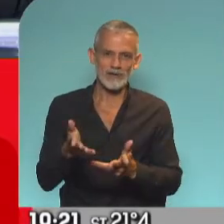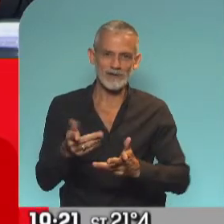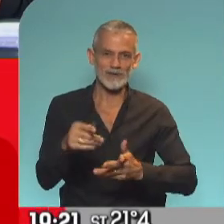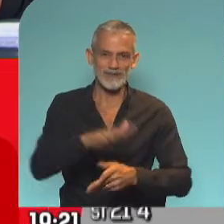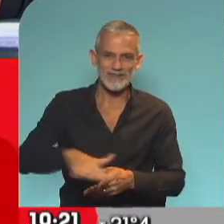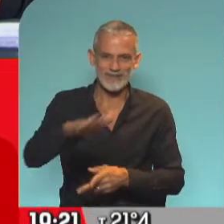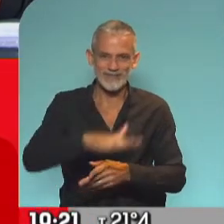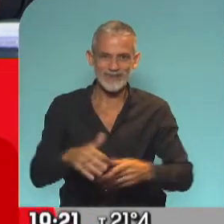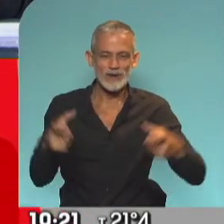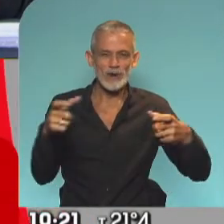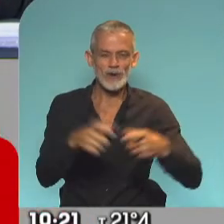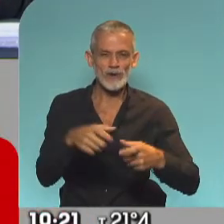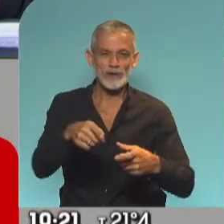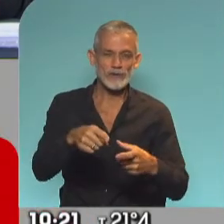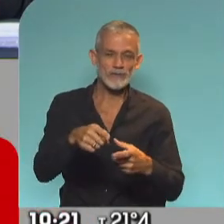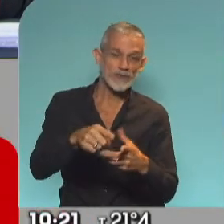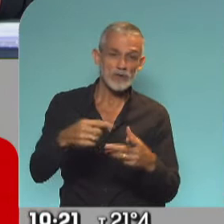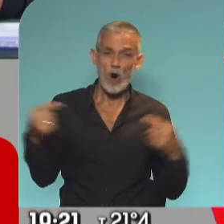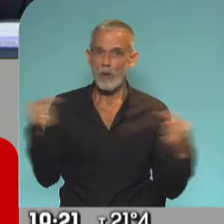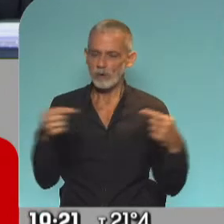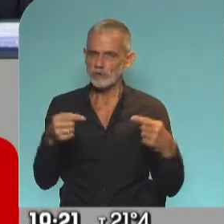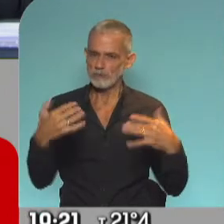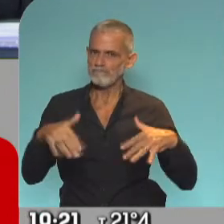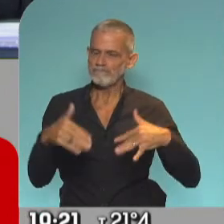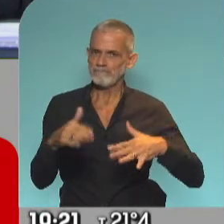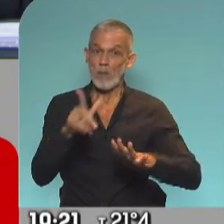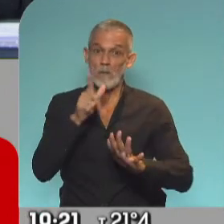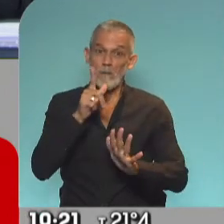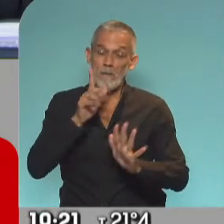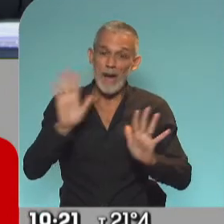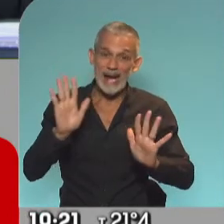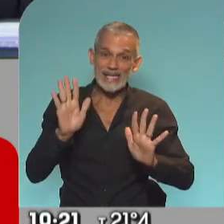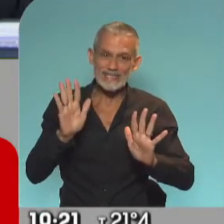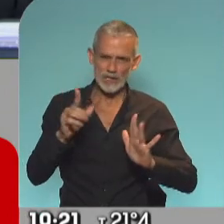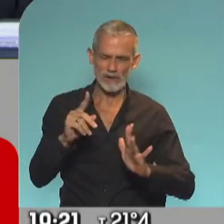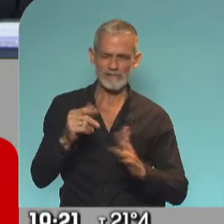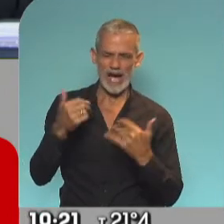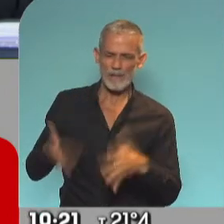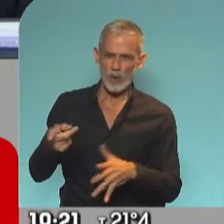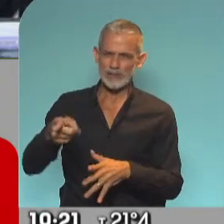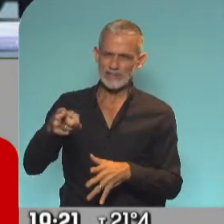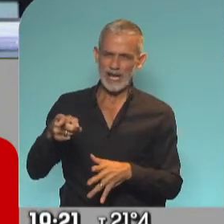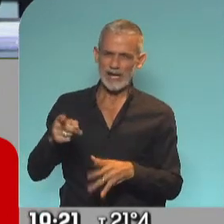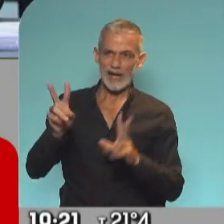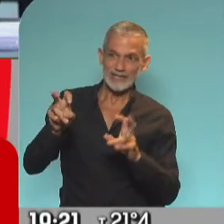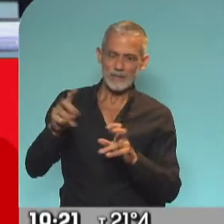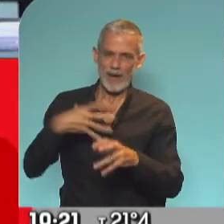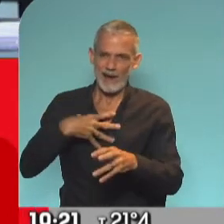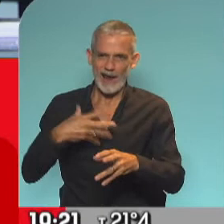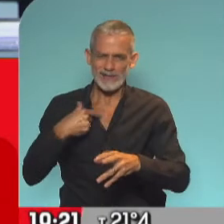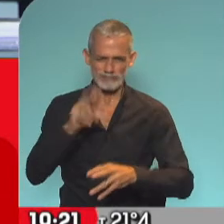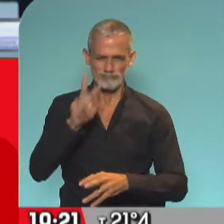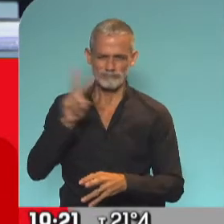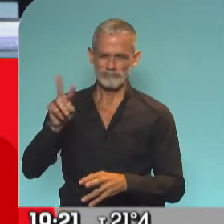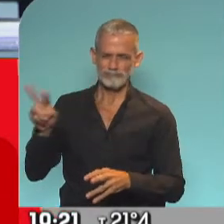distritos más fuertes a nivel oposición y pareciera que va a usar el tema de las clases, al menos por lo que uno viene viendo de